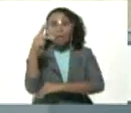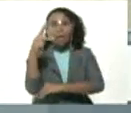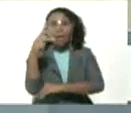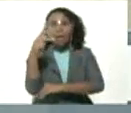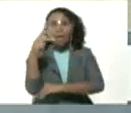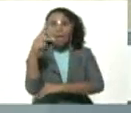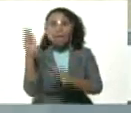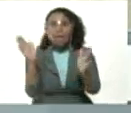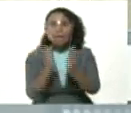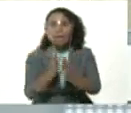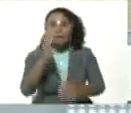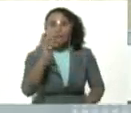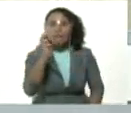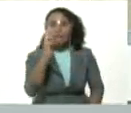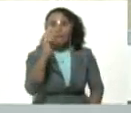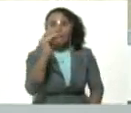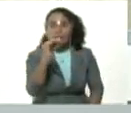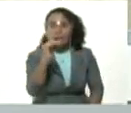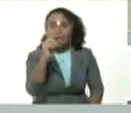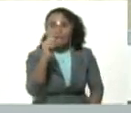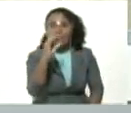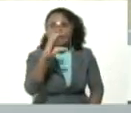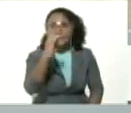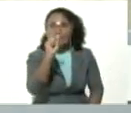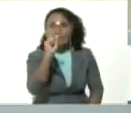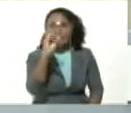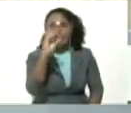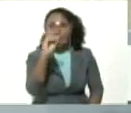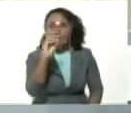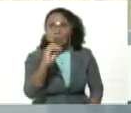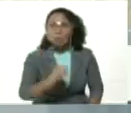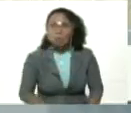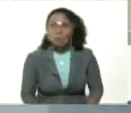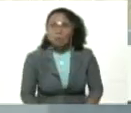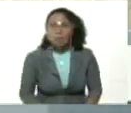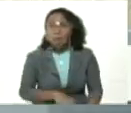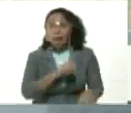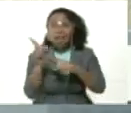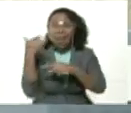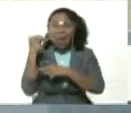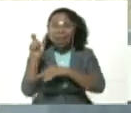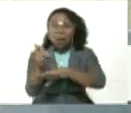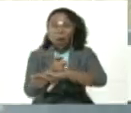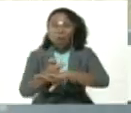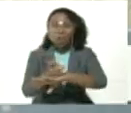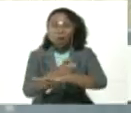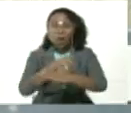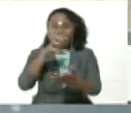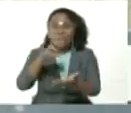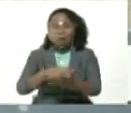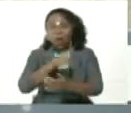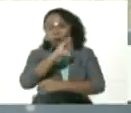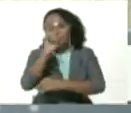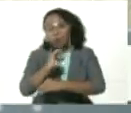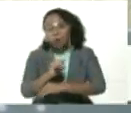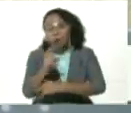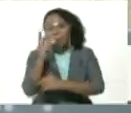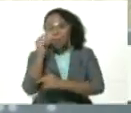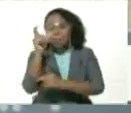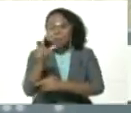parroquia San Francisco, municipio San Francisco. Allá está el gobernador del estado Zulia, Omar